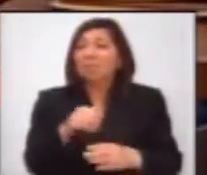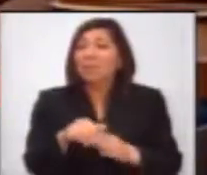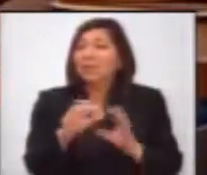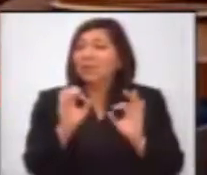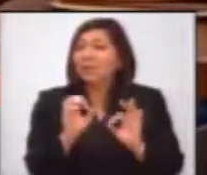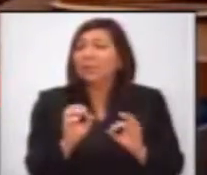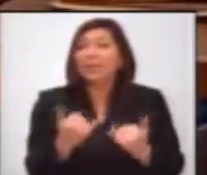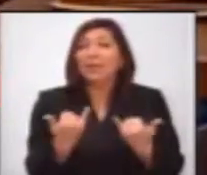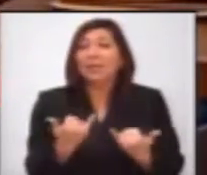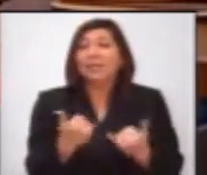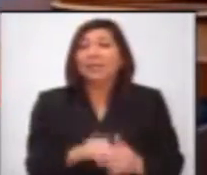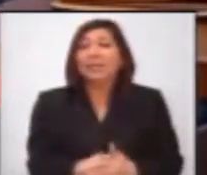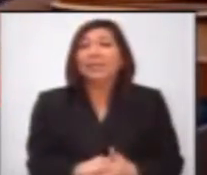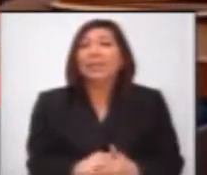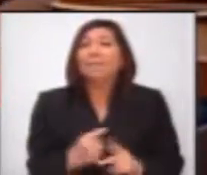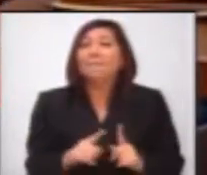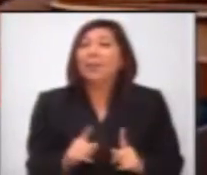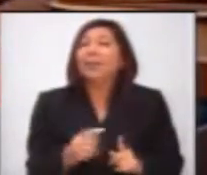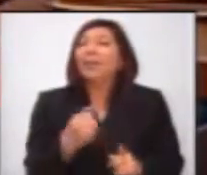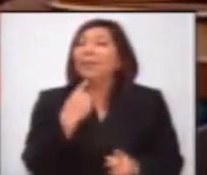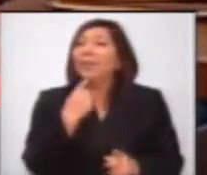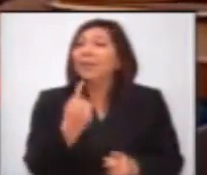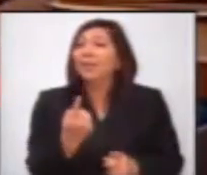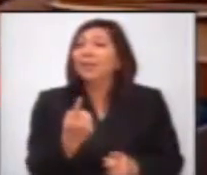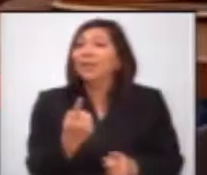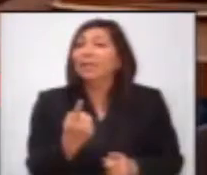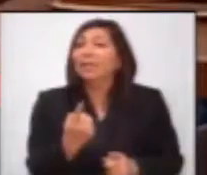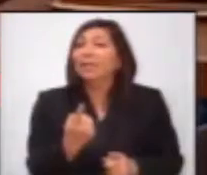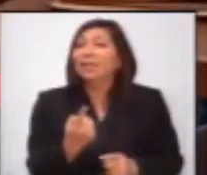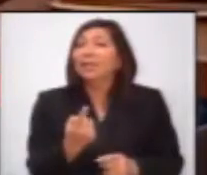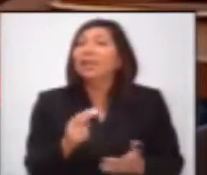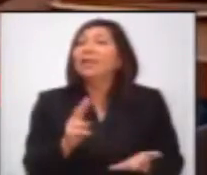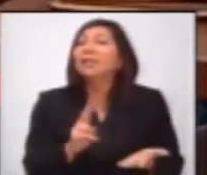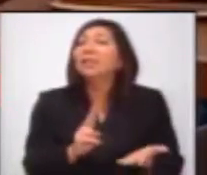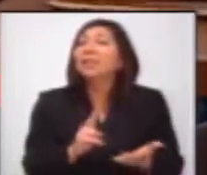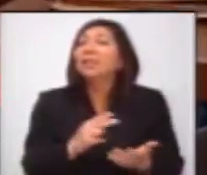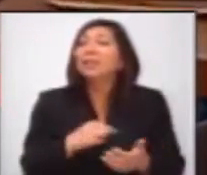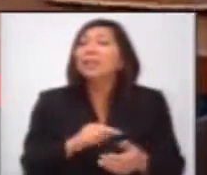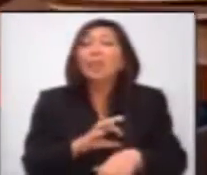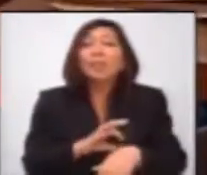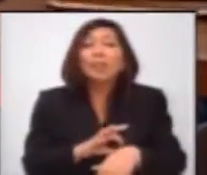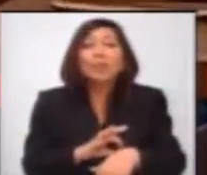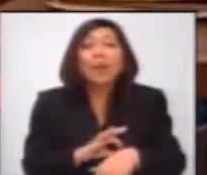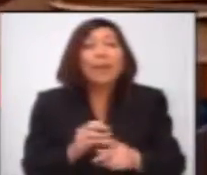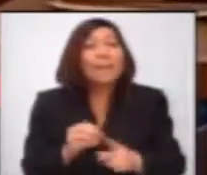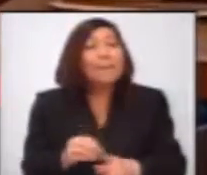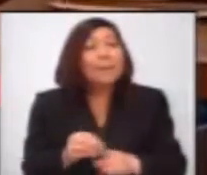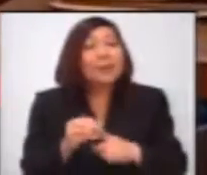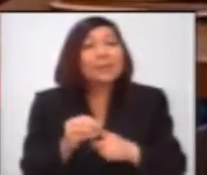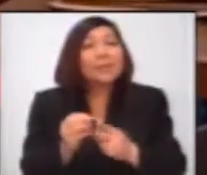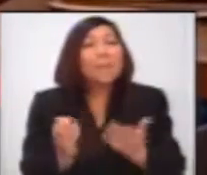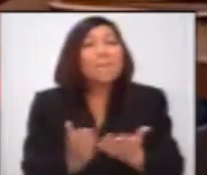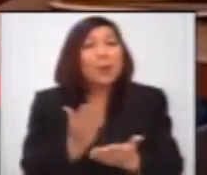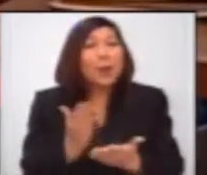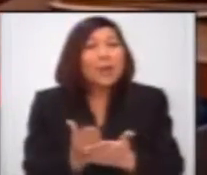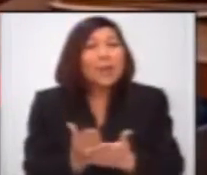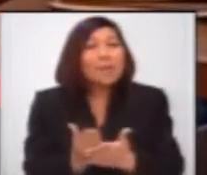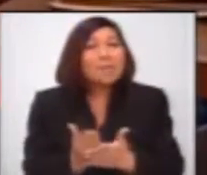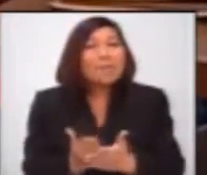votado siempre así, pero repetimos, el servicio en salud es el principal